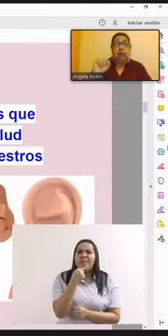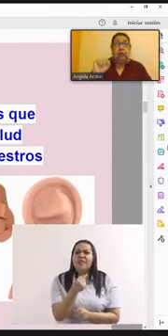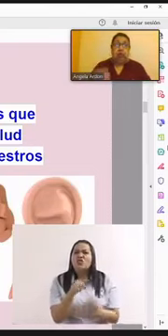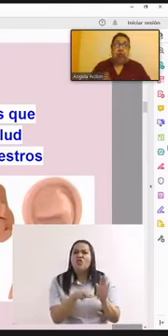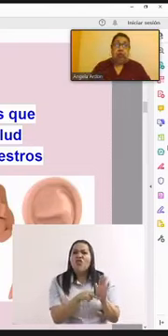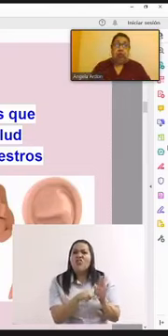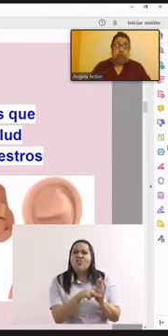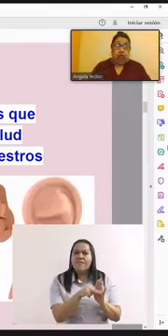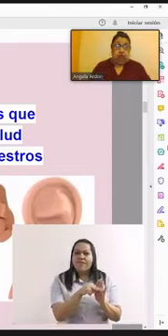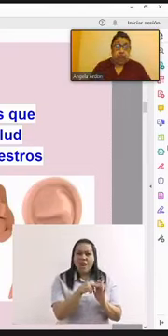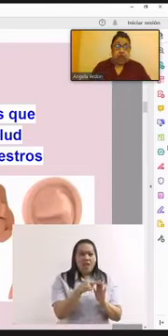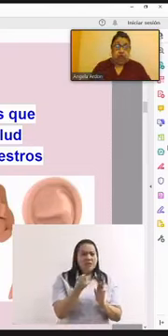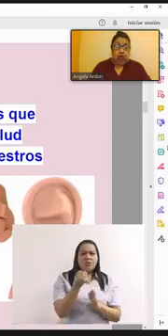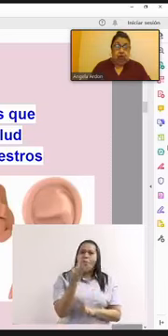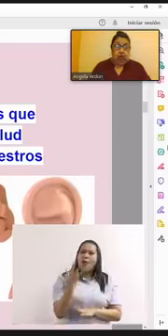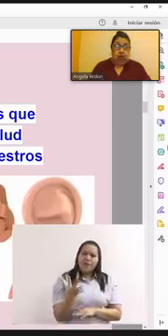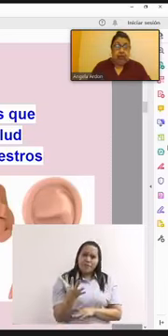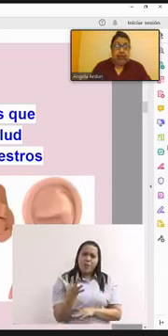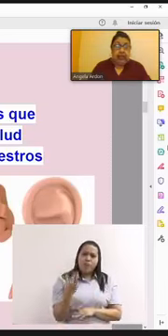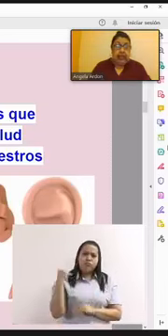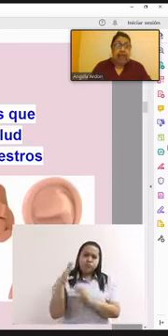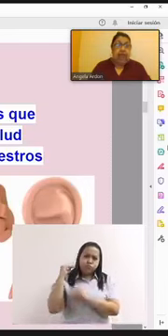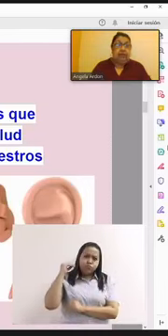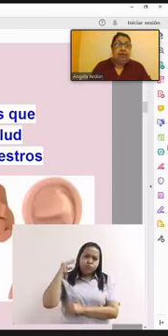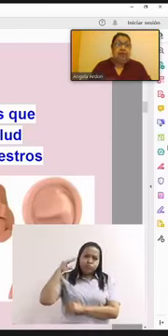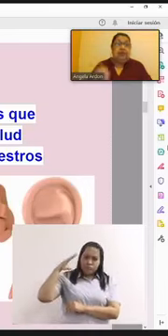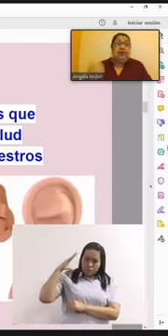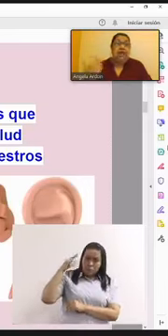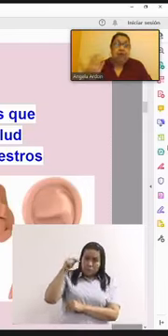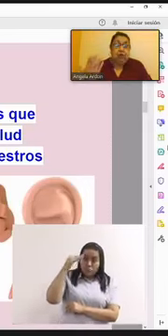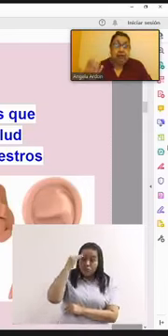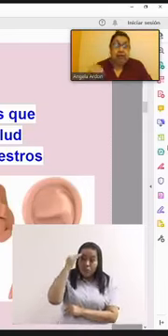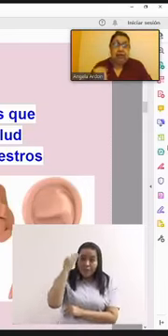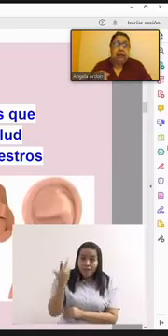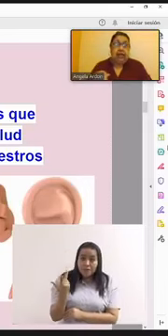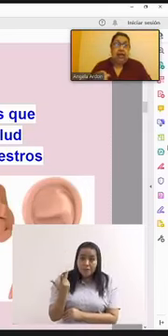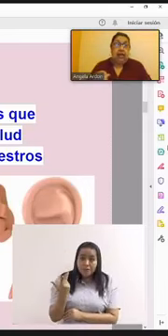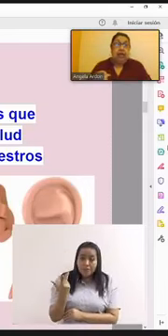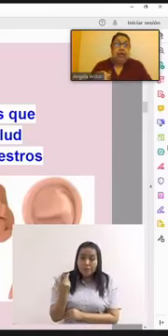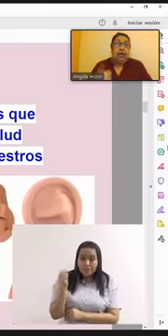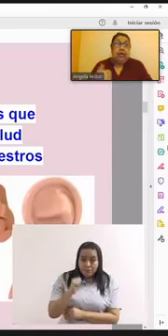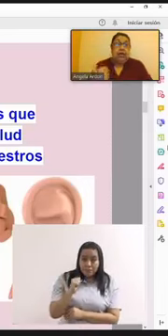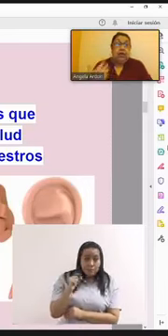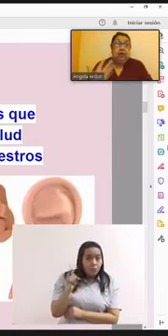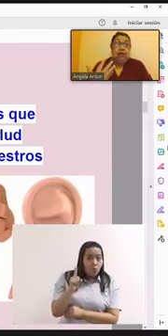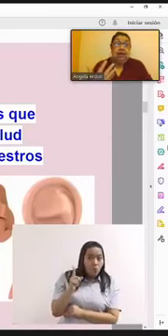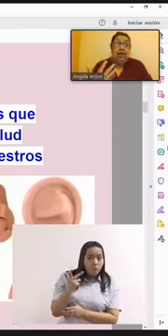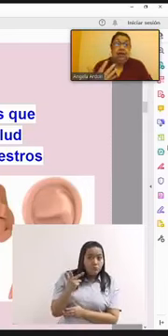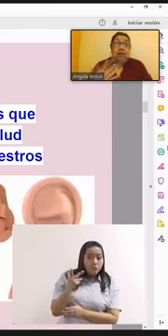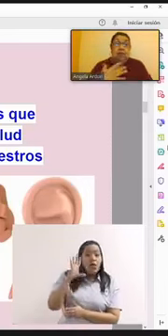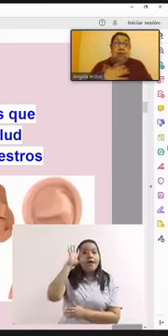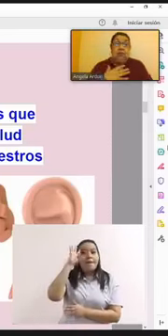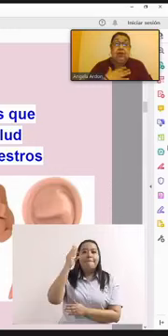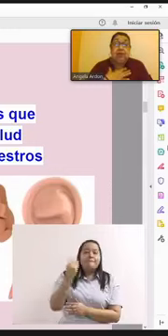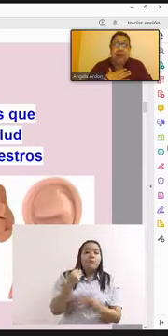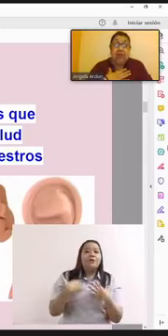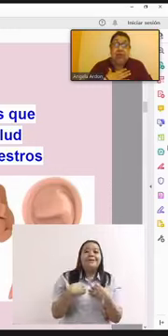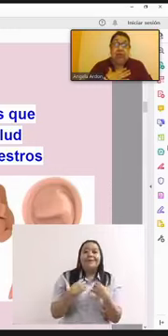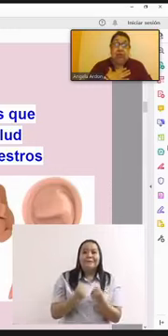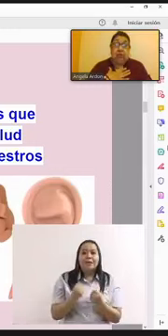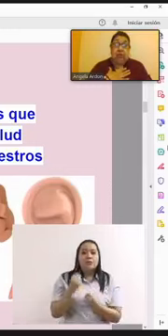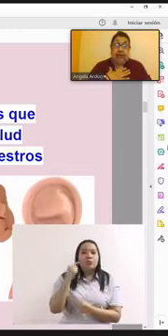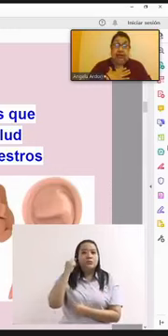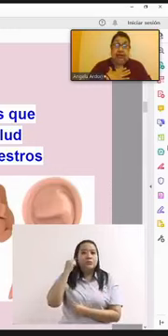podemos escuchar nosotros? ¿Quién, por qué? porque la salud auditiva es lo más importante que